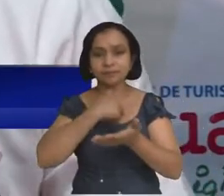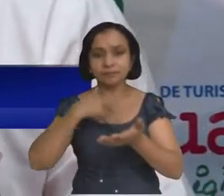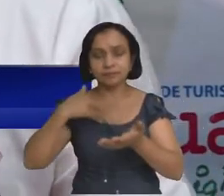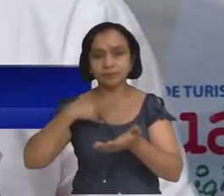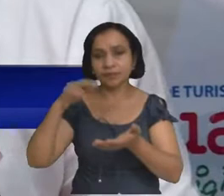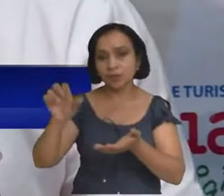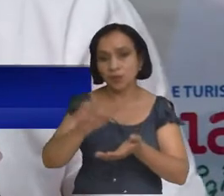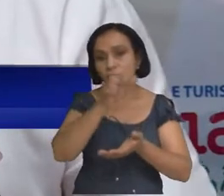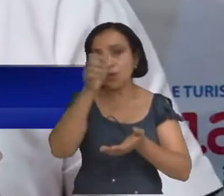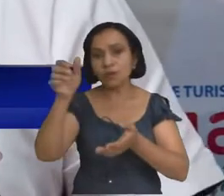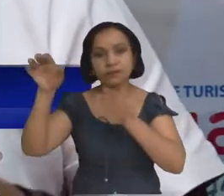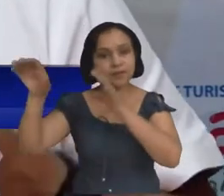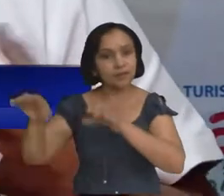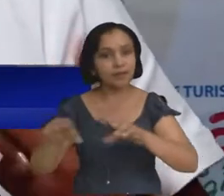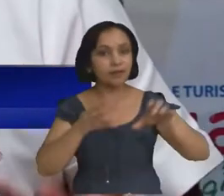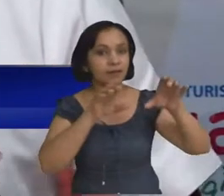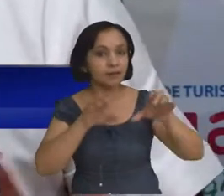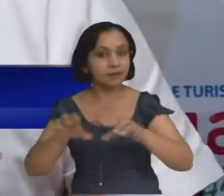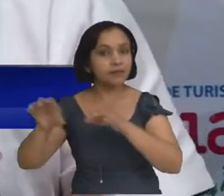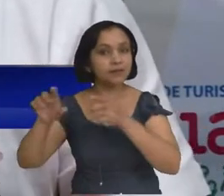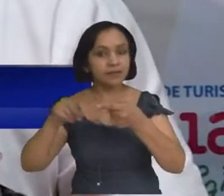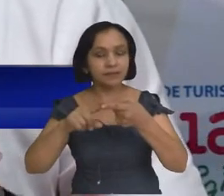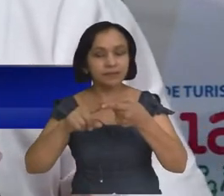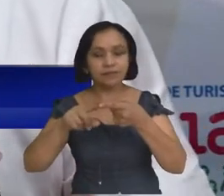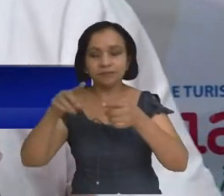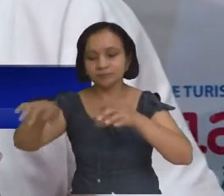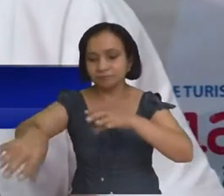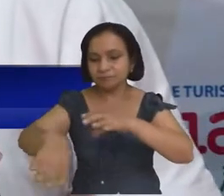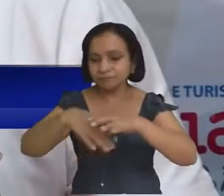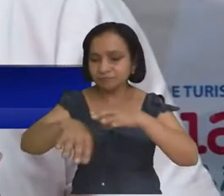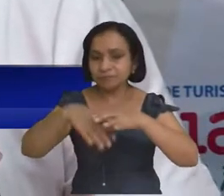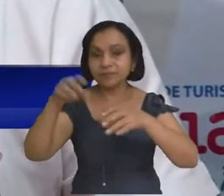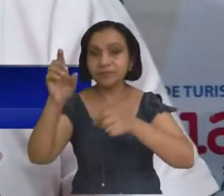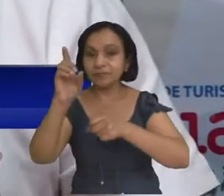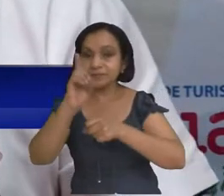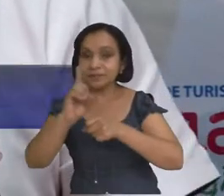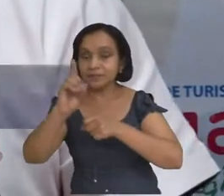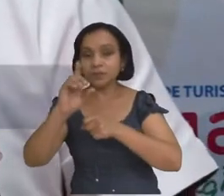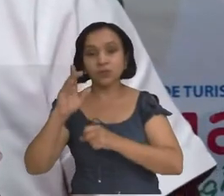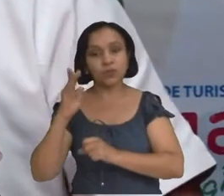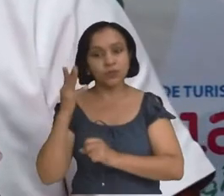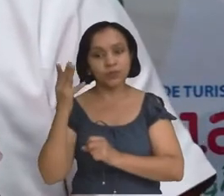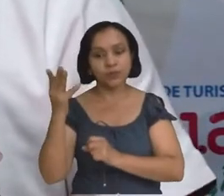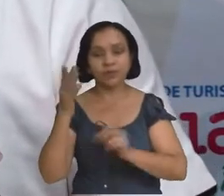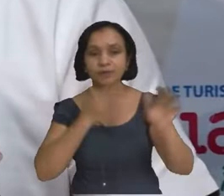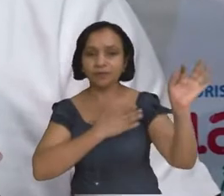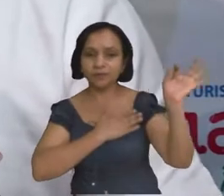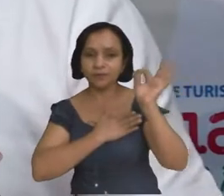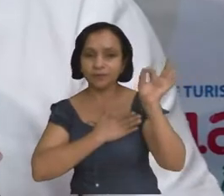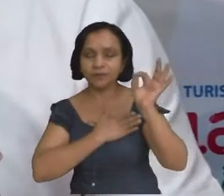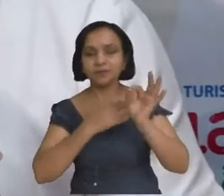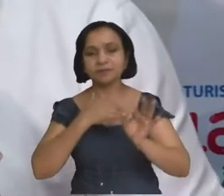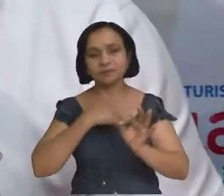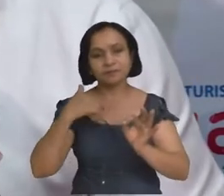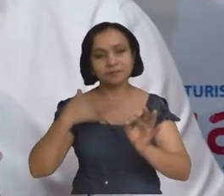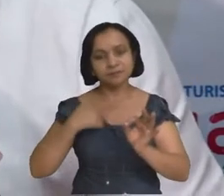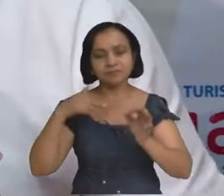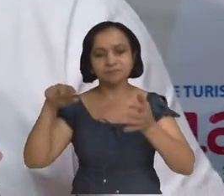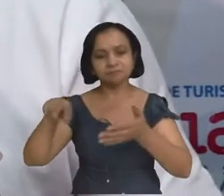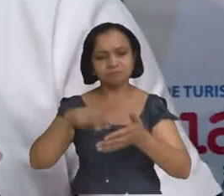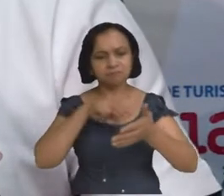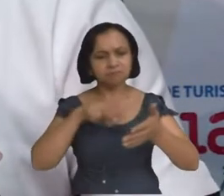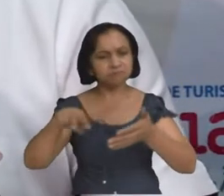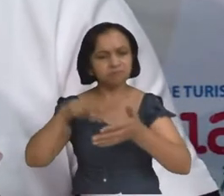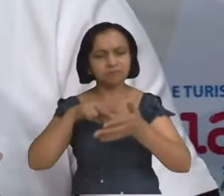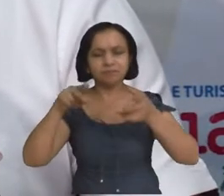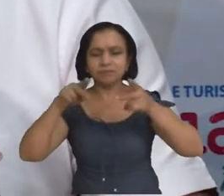otras actividades, vamos a tener rifas y el día domingo 9 de febrero vamos a tener una fiesta